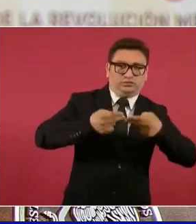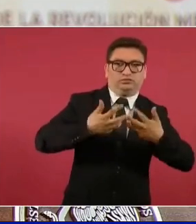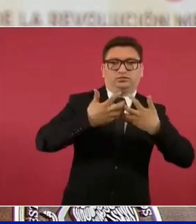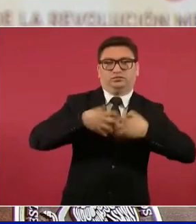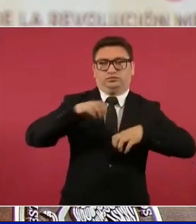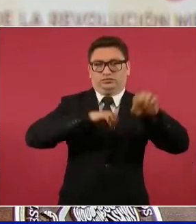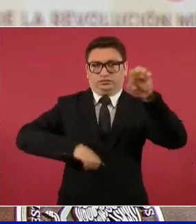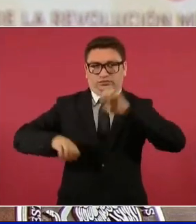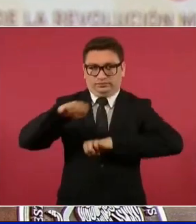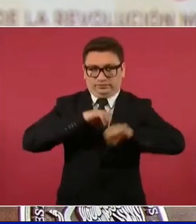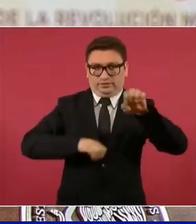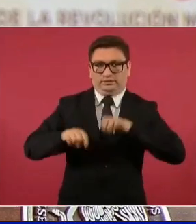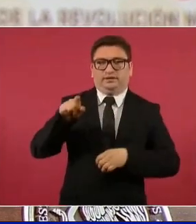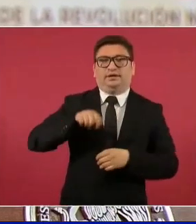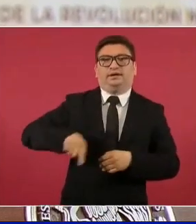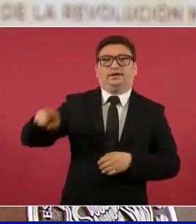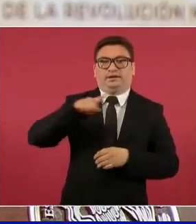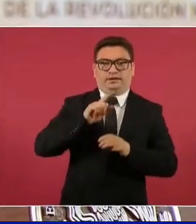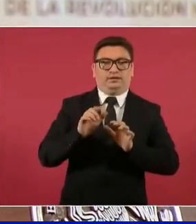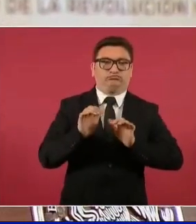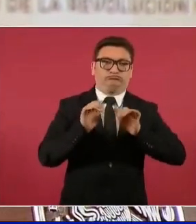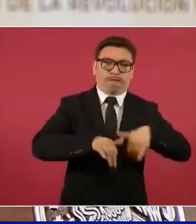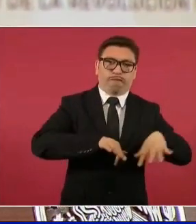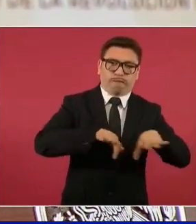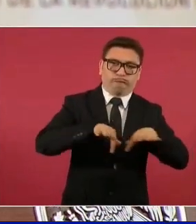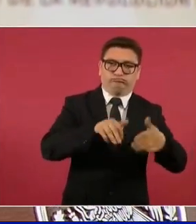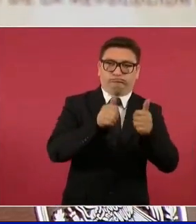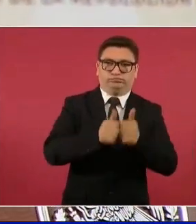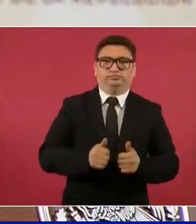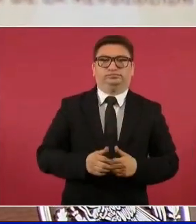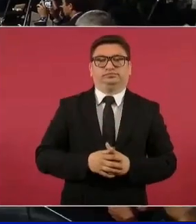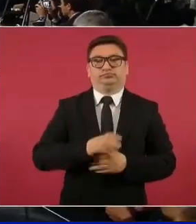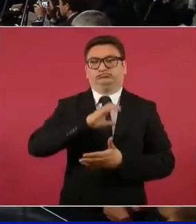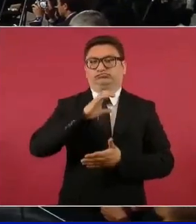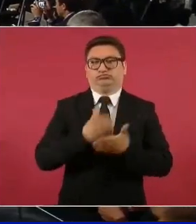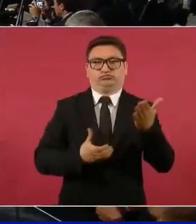empresas, se les contrata.